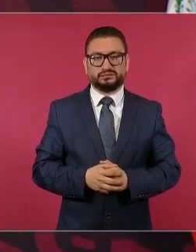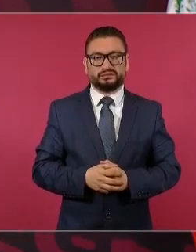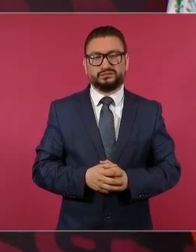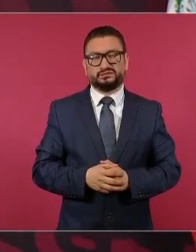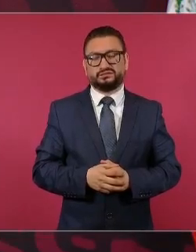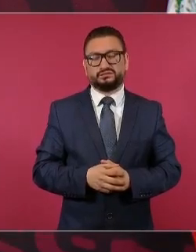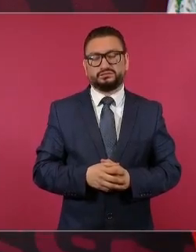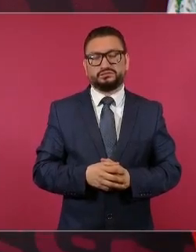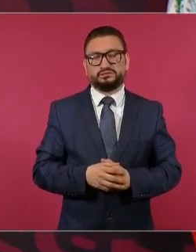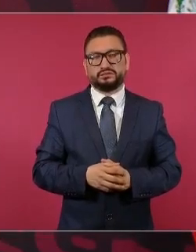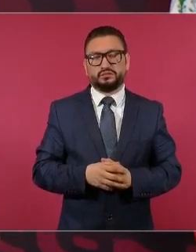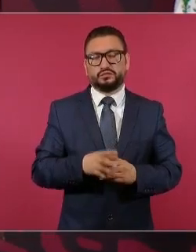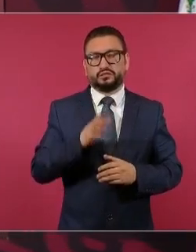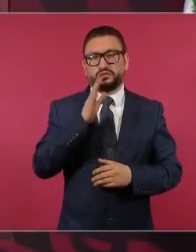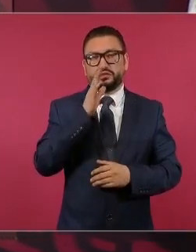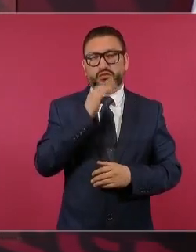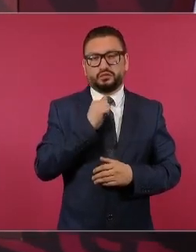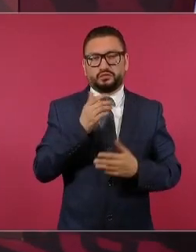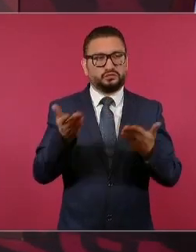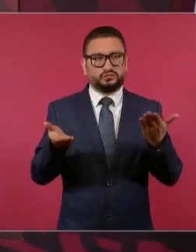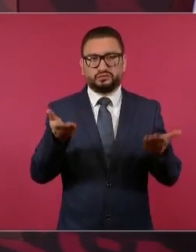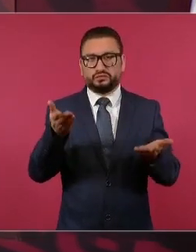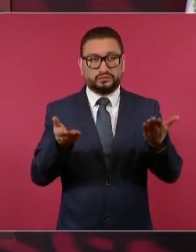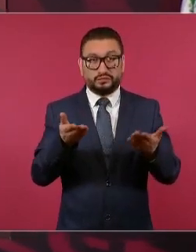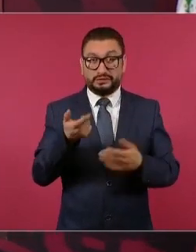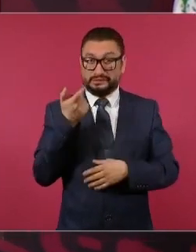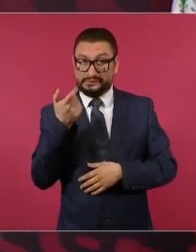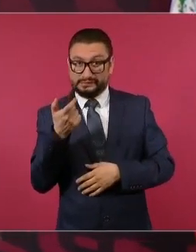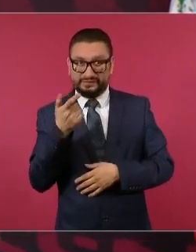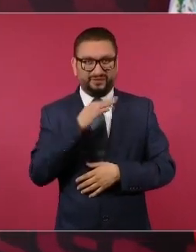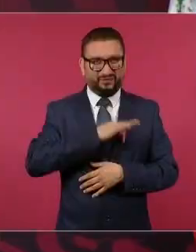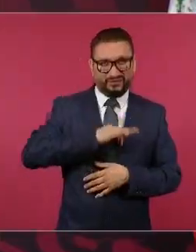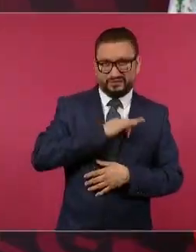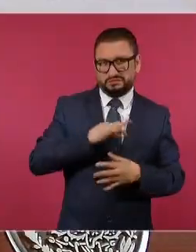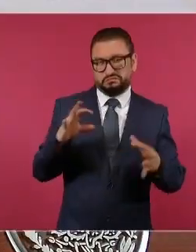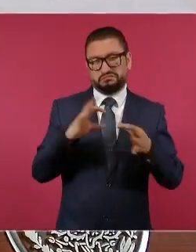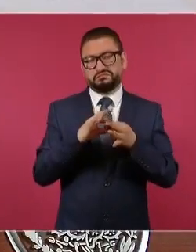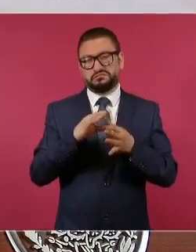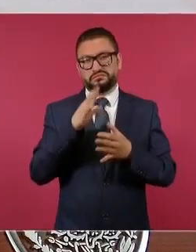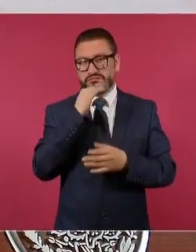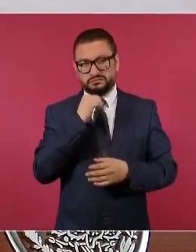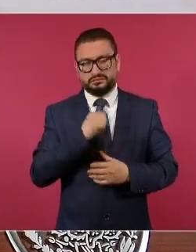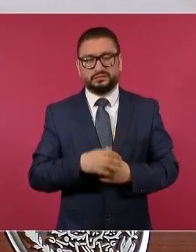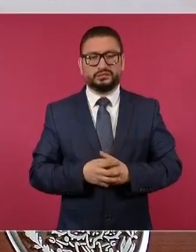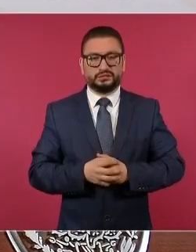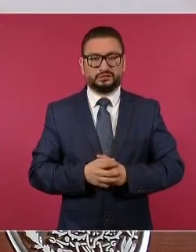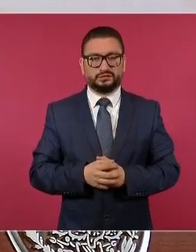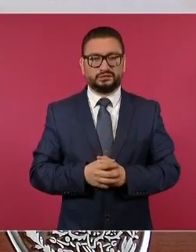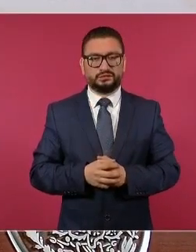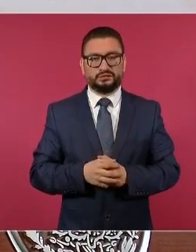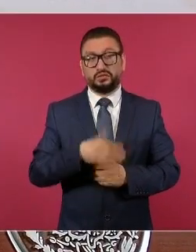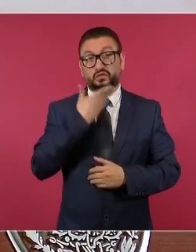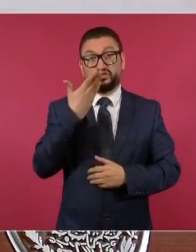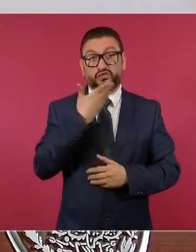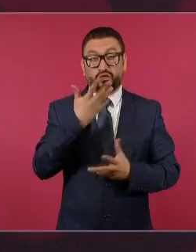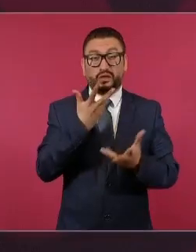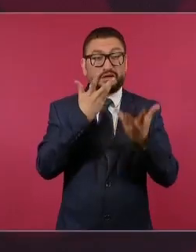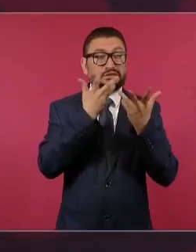es equivalente a ser feliz. Por lo general, la